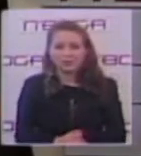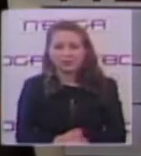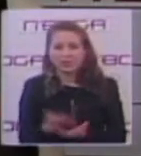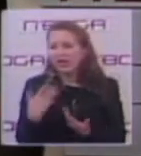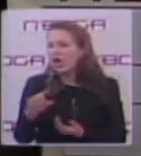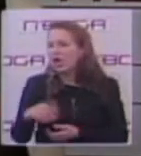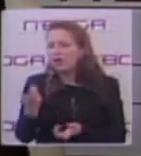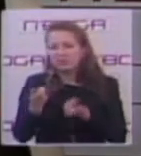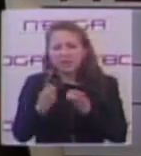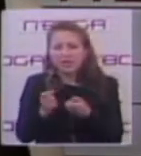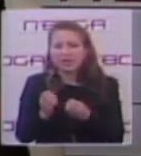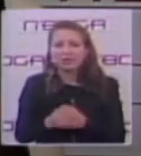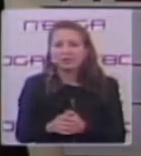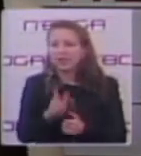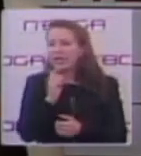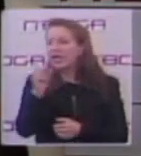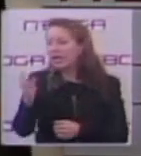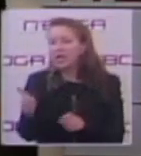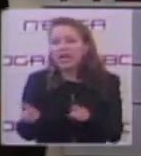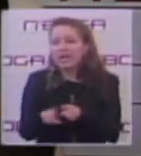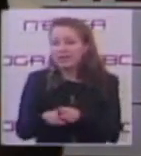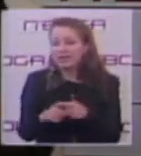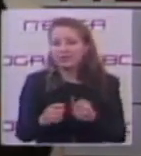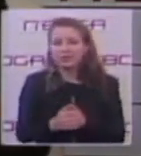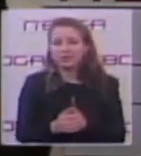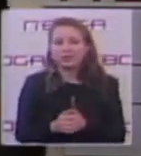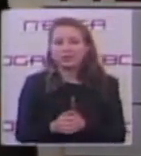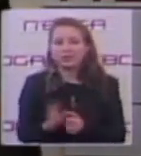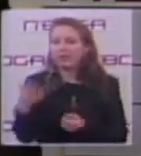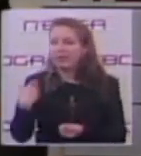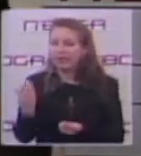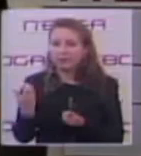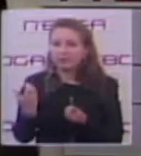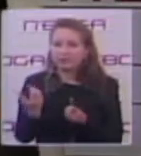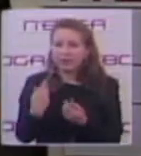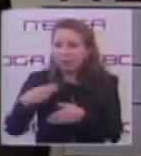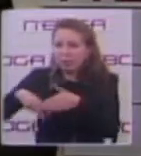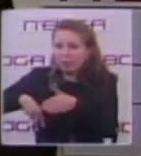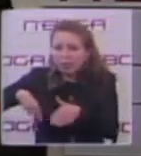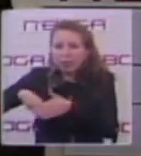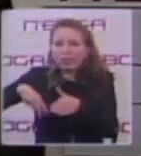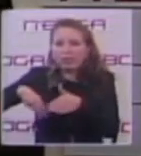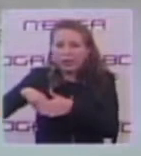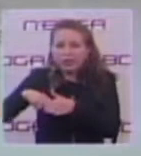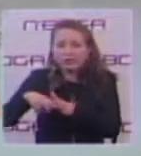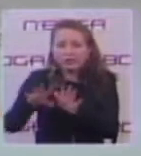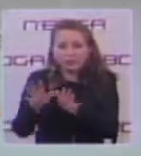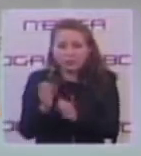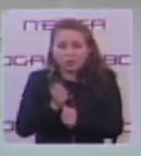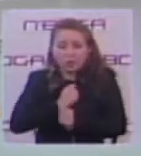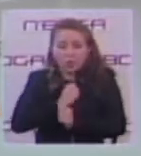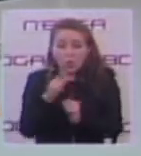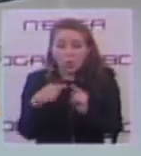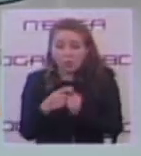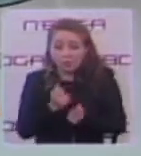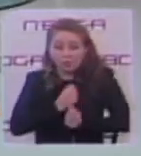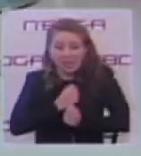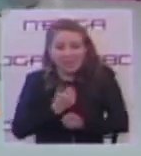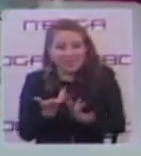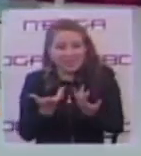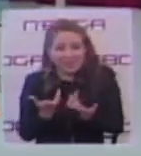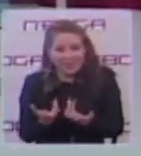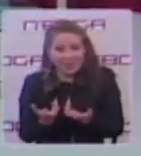lo han intentado, a tal persona le fue tal, o nos dan muchas barreras. Cuando nuestro ímpetu, cuando nuestro